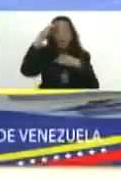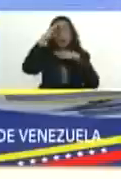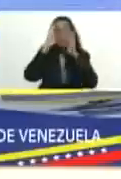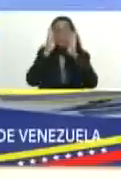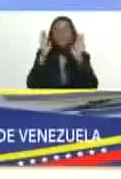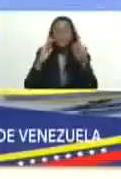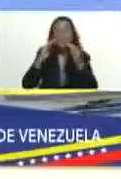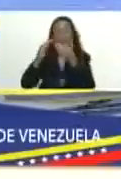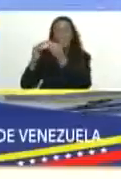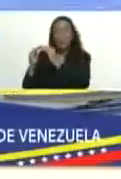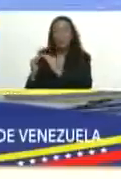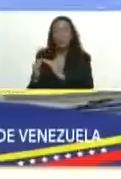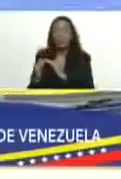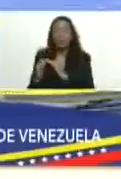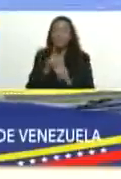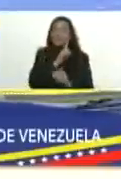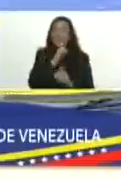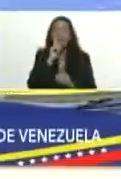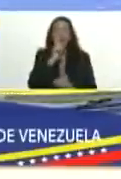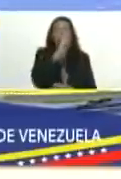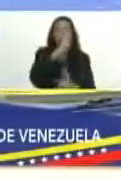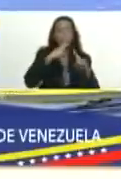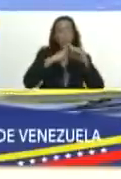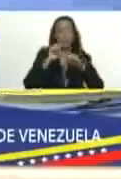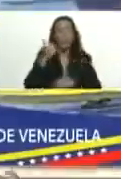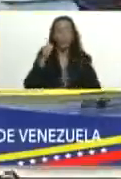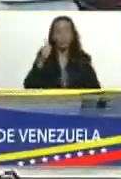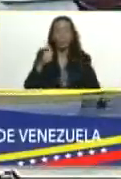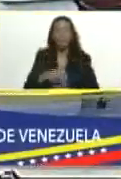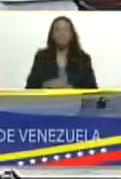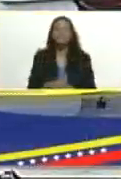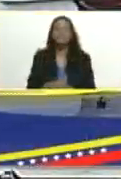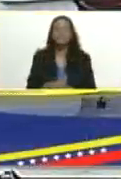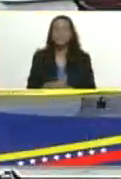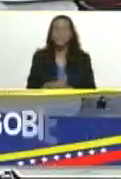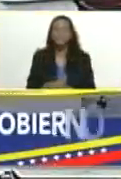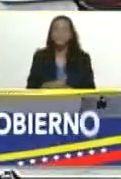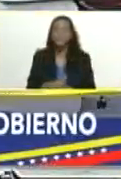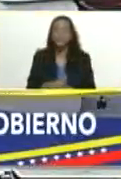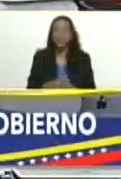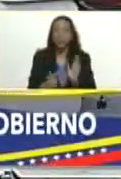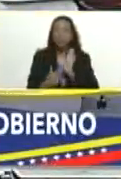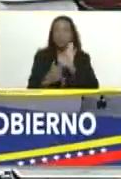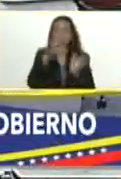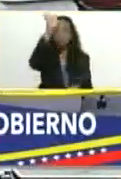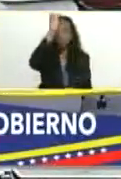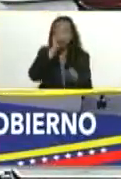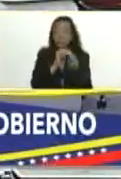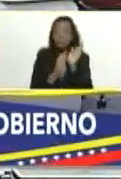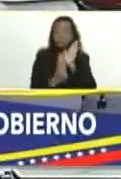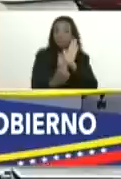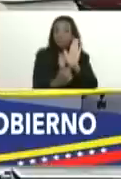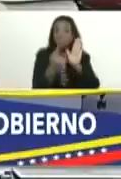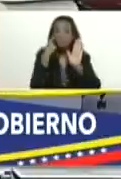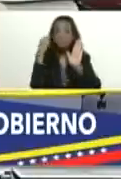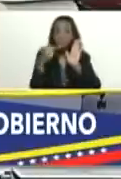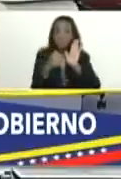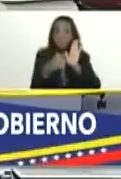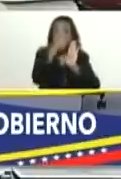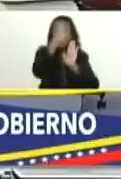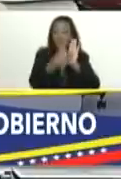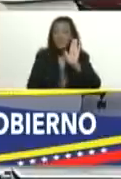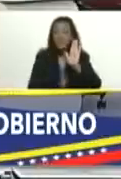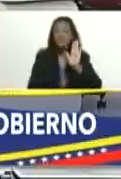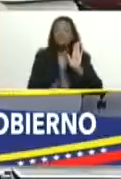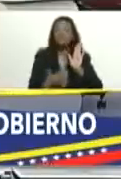este paso absolutamente necesario. Los resultados están a la vista. Los